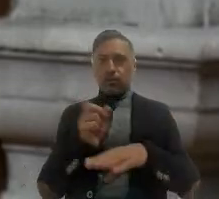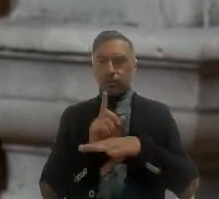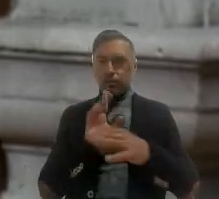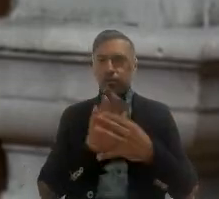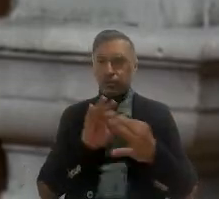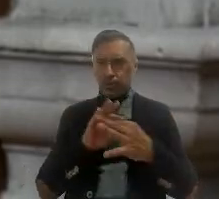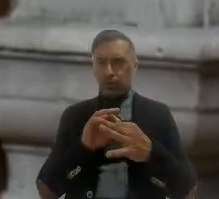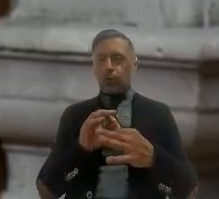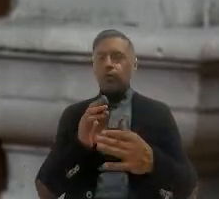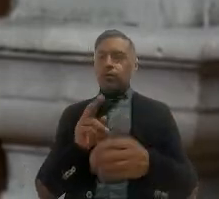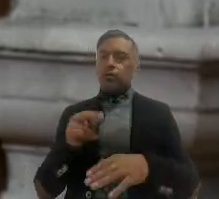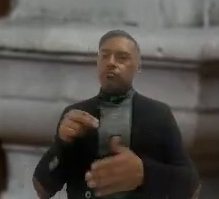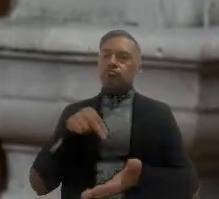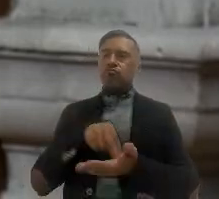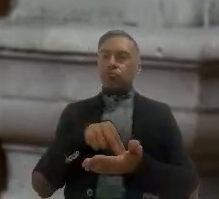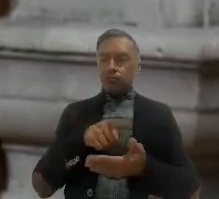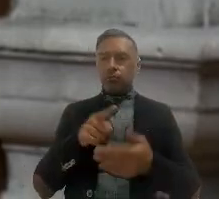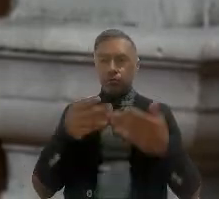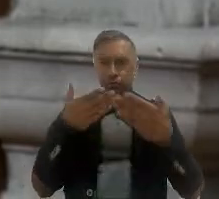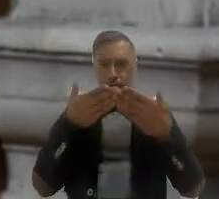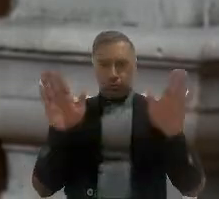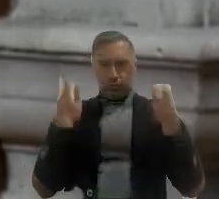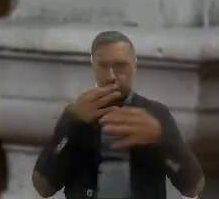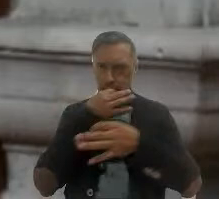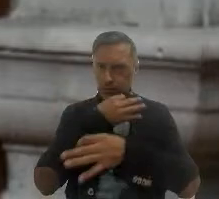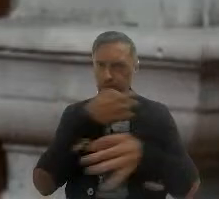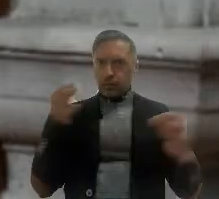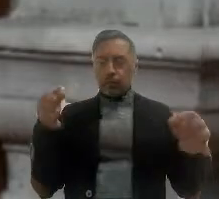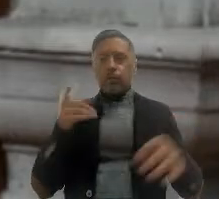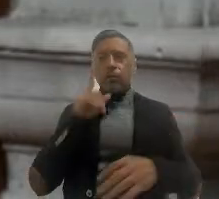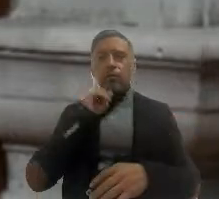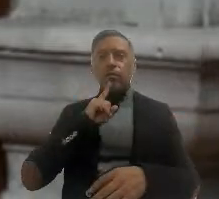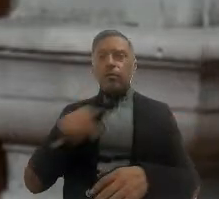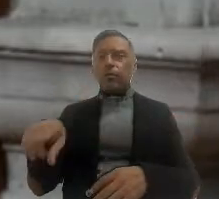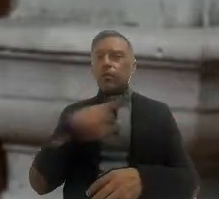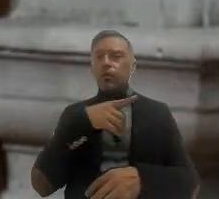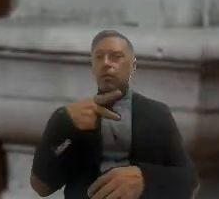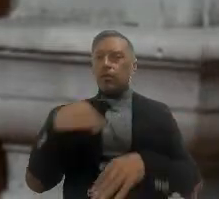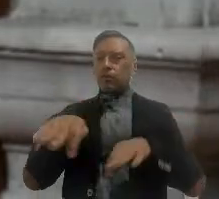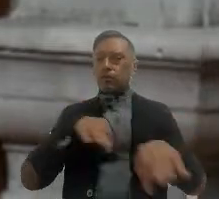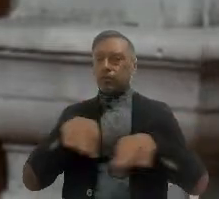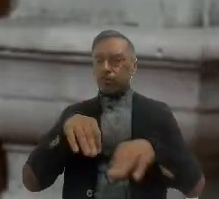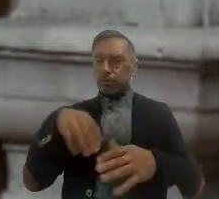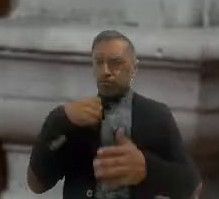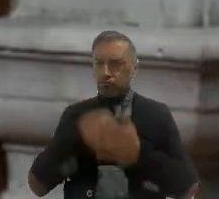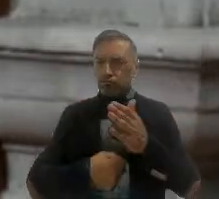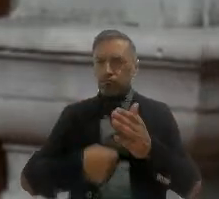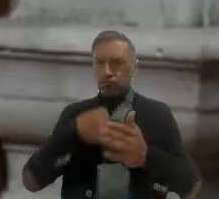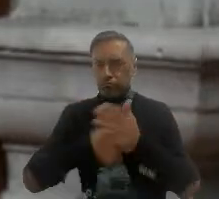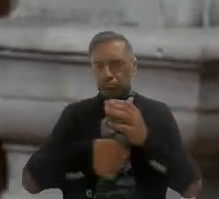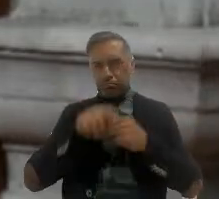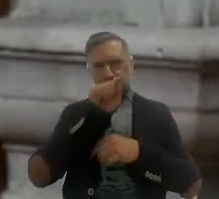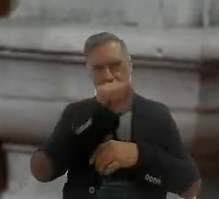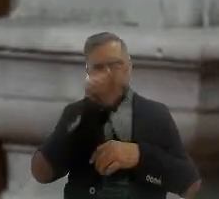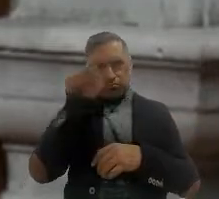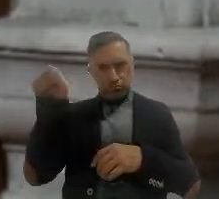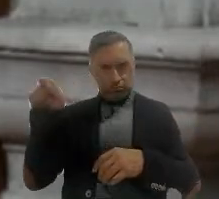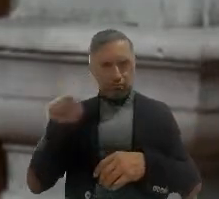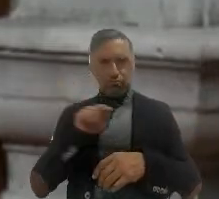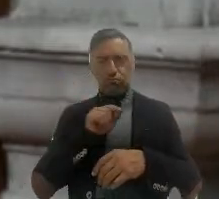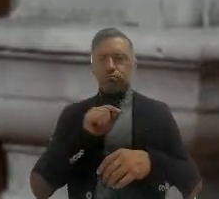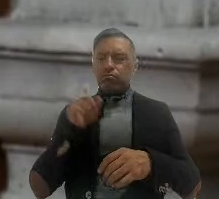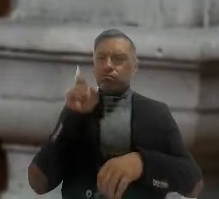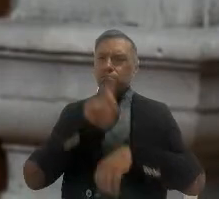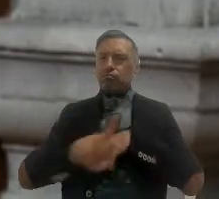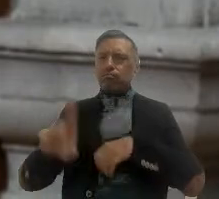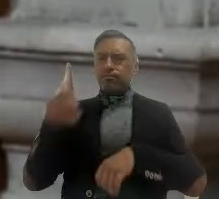reconocemos públicamente el trabajo de todas las mujeres que desde sus distintos espacios, día con día luchan